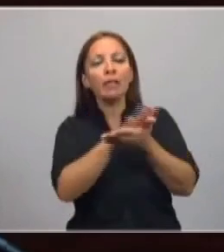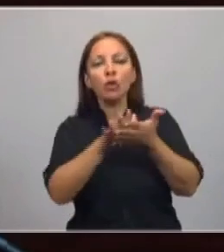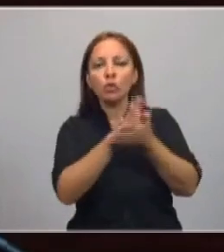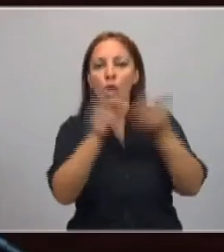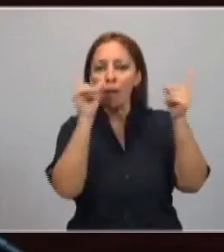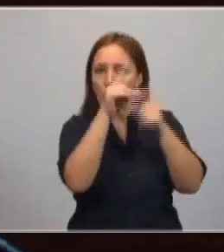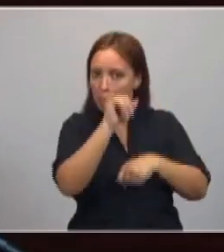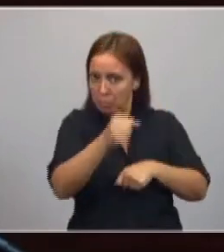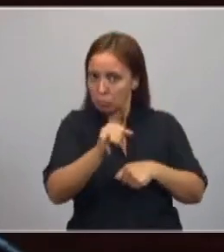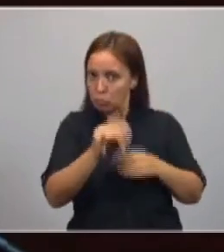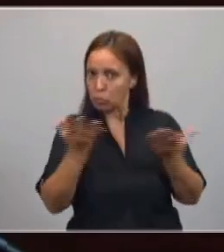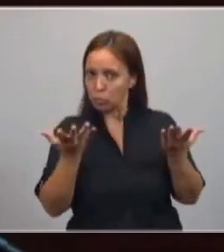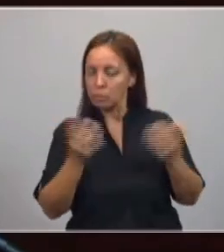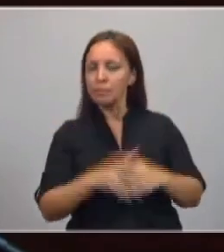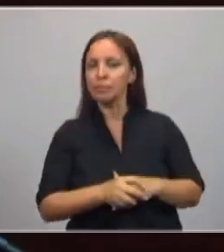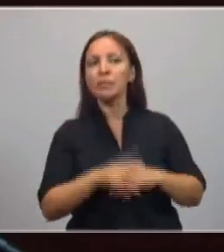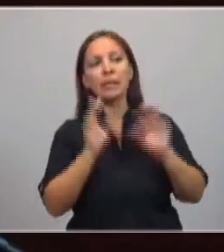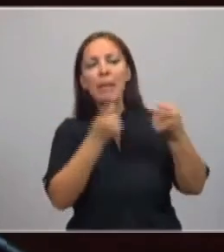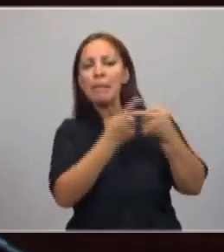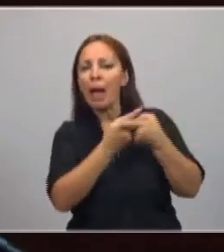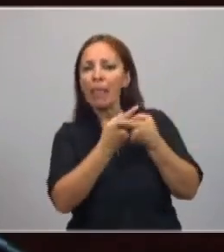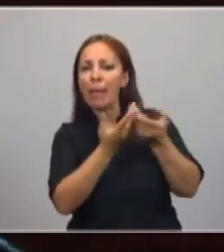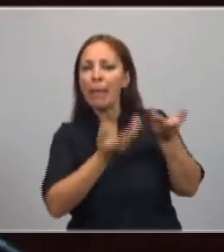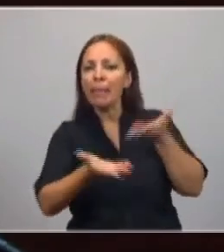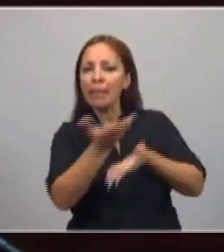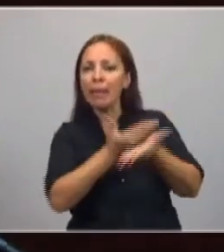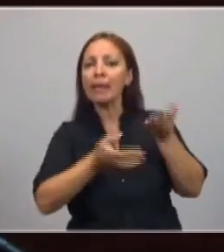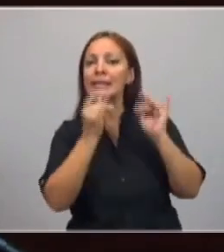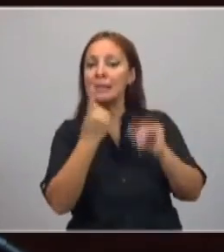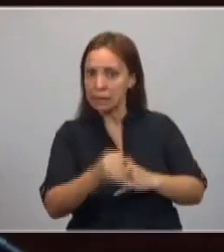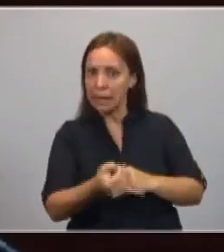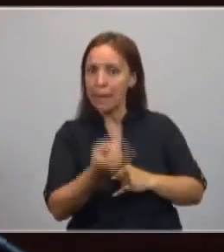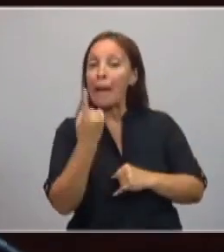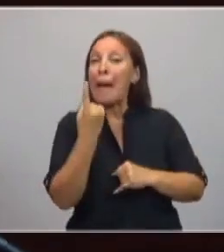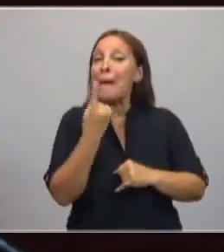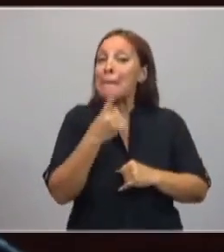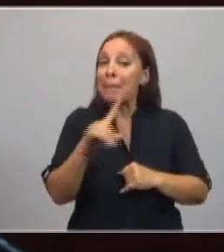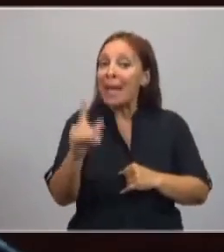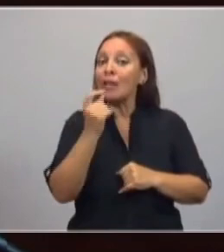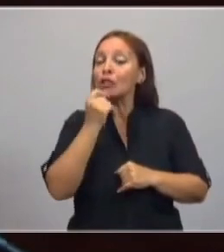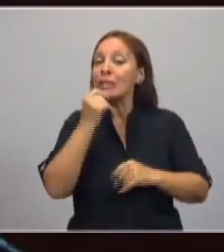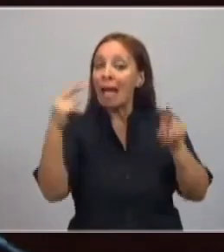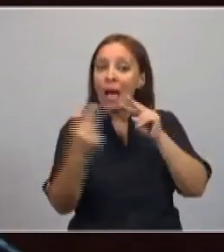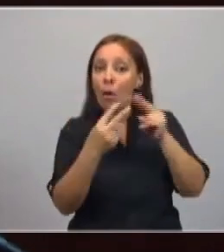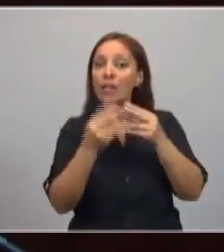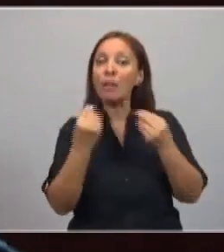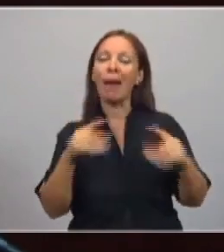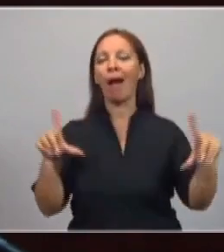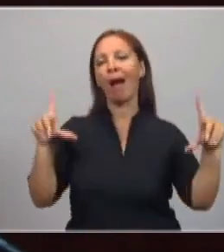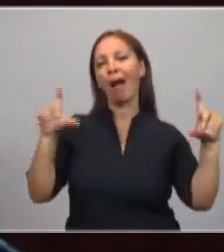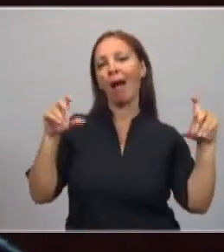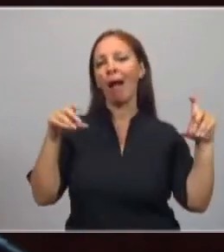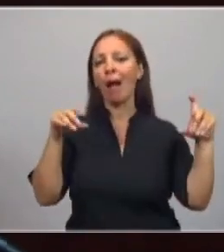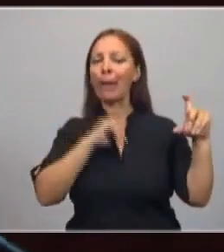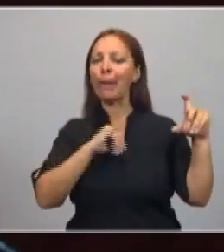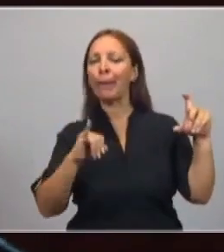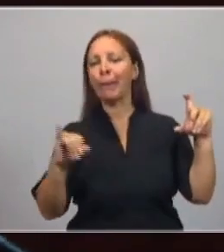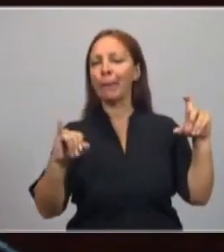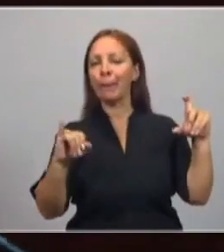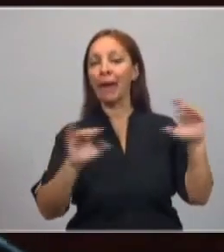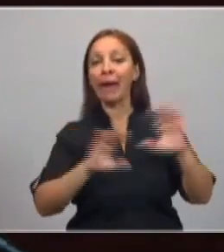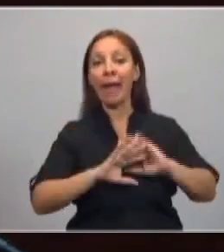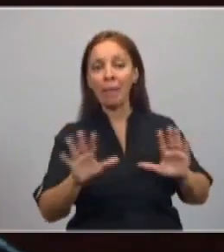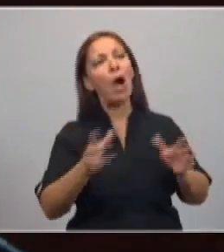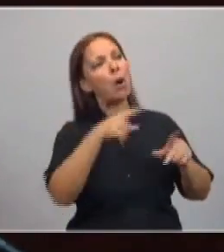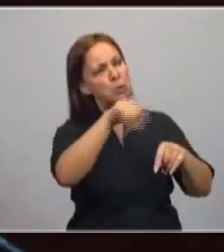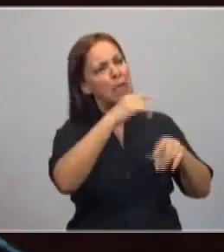problemas, incluso para debatir. Pero si se trata de encuentros para fotos y para marketing,